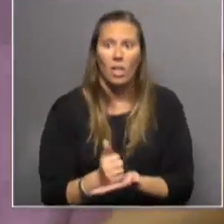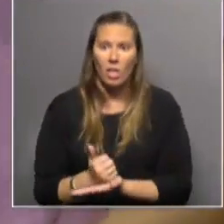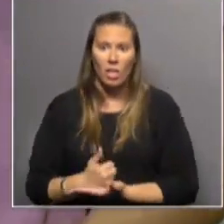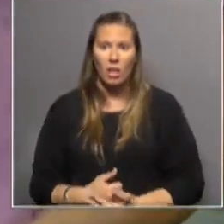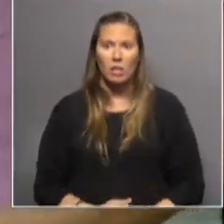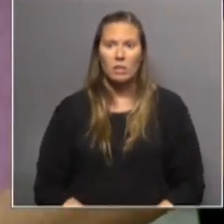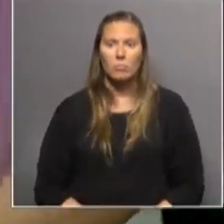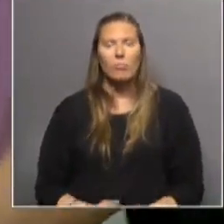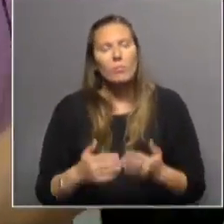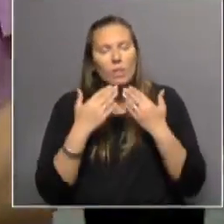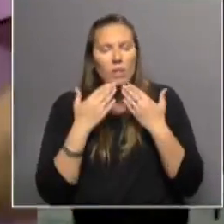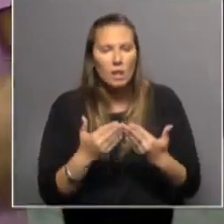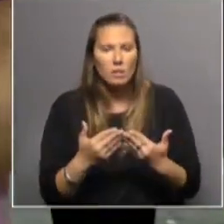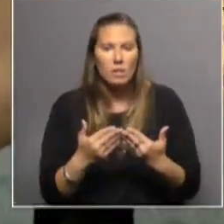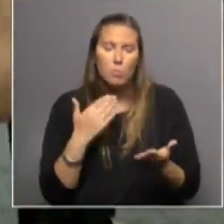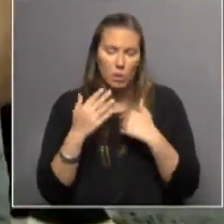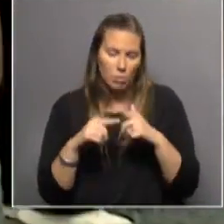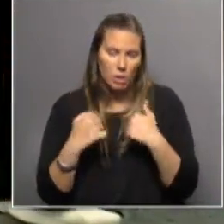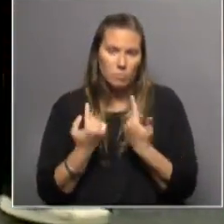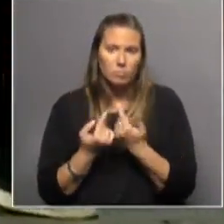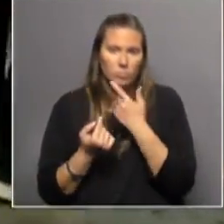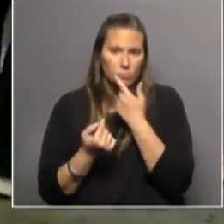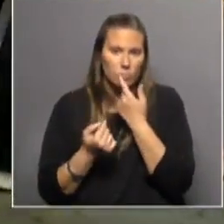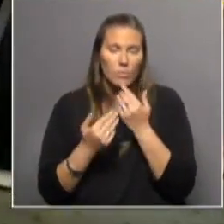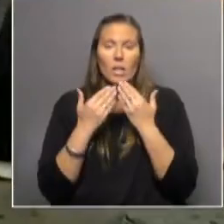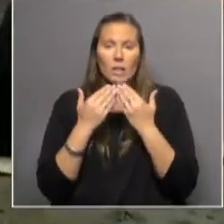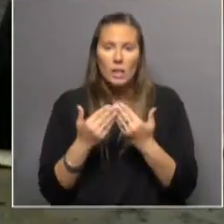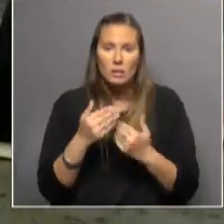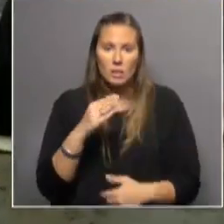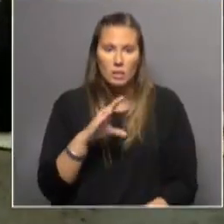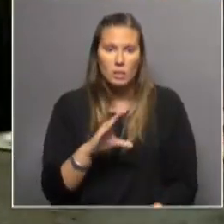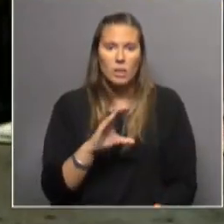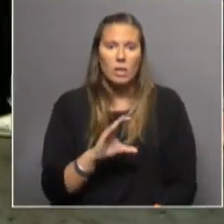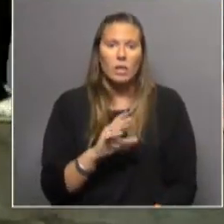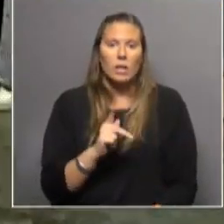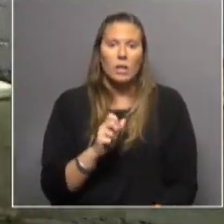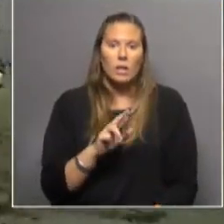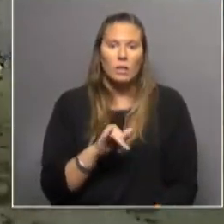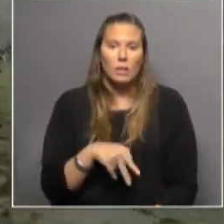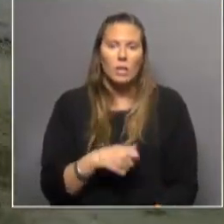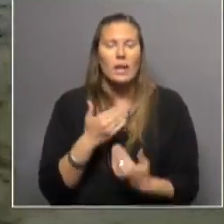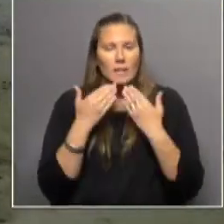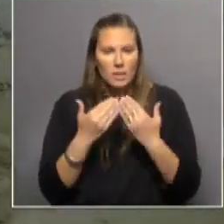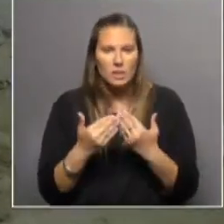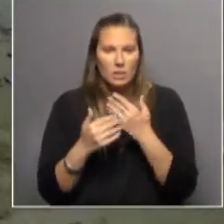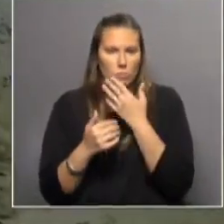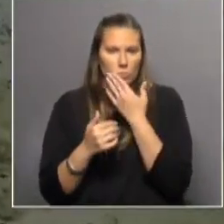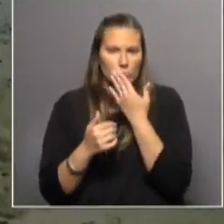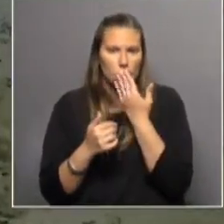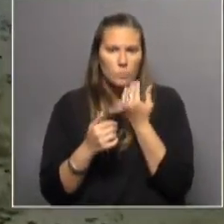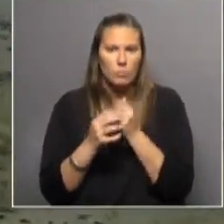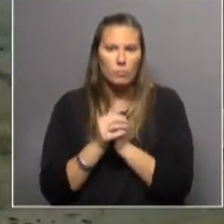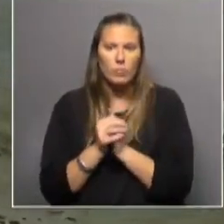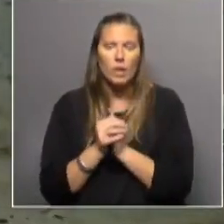Karina, muchas gracias por estos minutos. Te agradezco mucho. Karina Ceballos, muchas gracias. Para